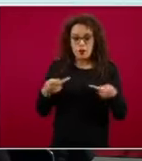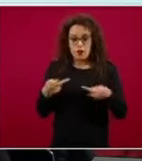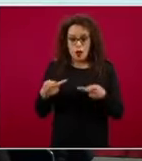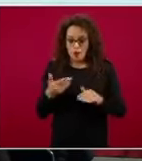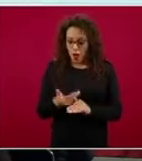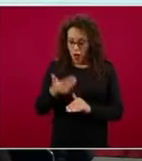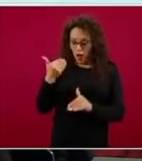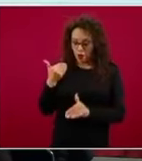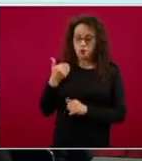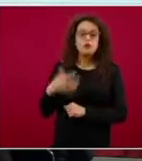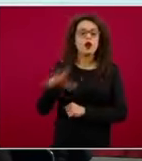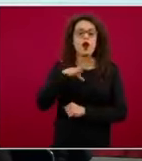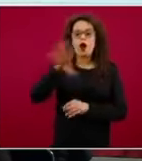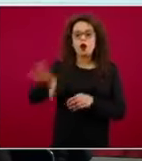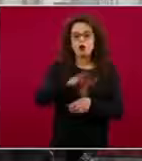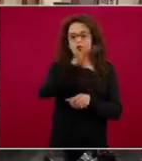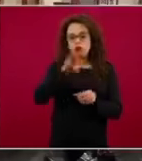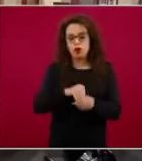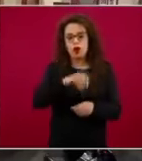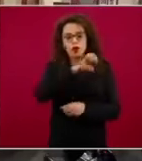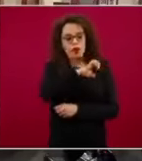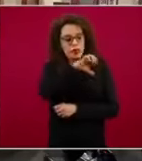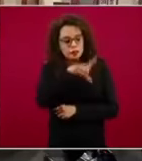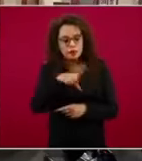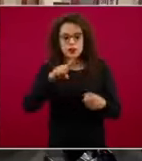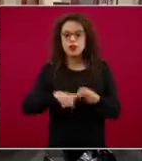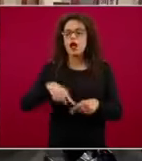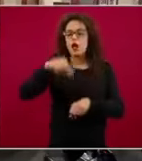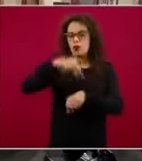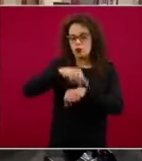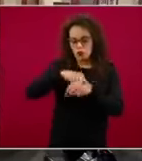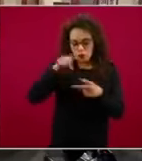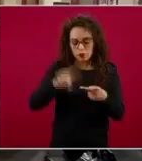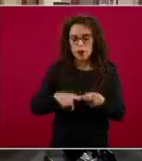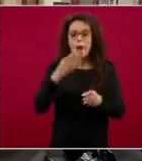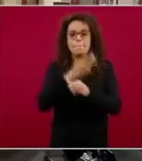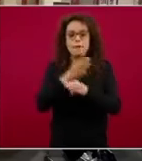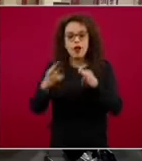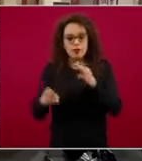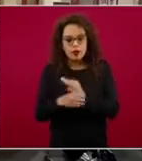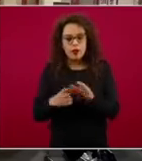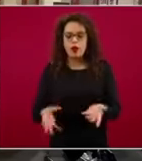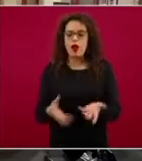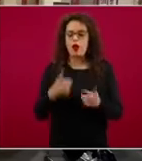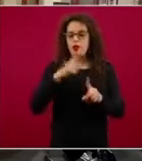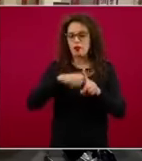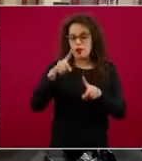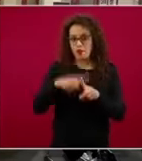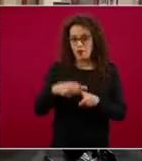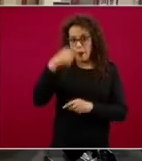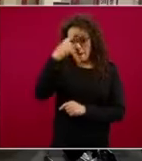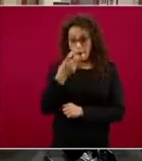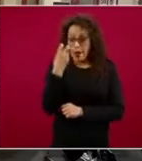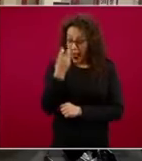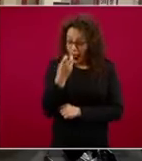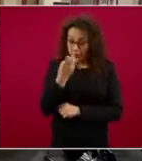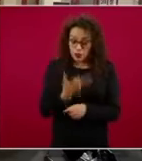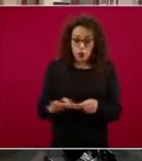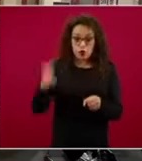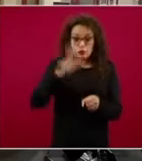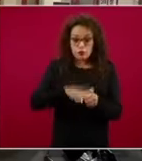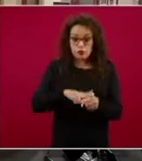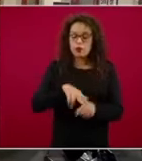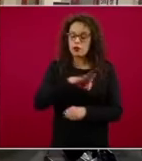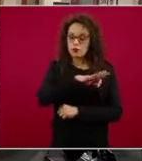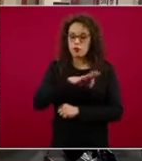los especialistas, a los médicos, a los equipos y a los insumos que permita que aquí, en estos hospitales, se tenga una